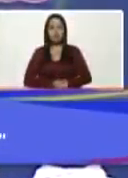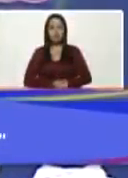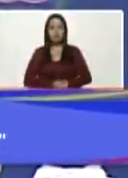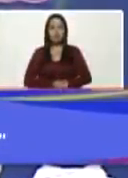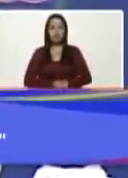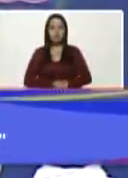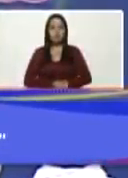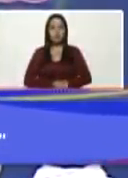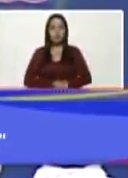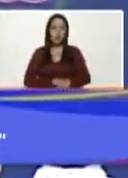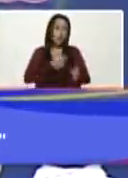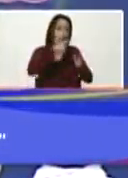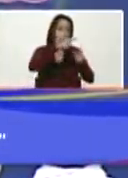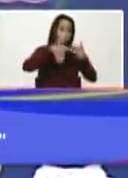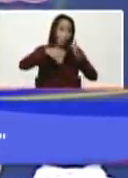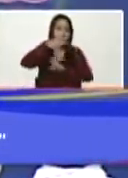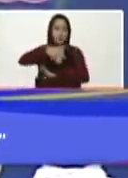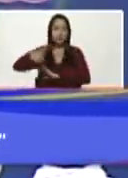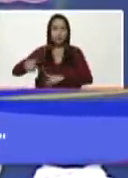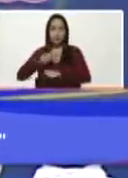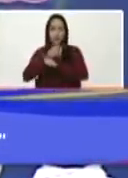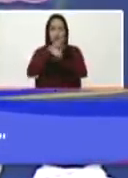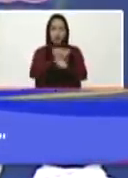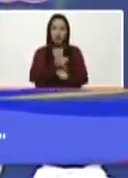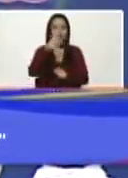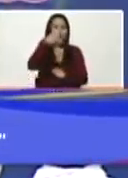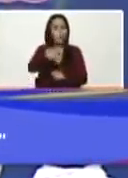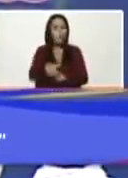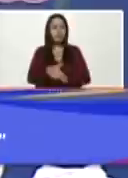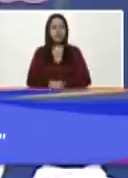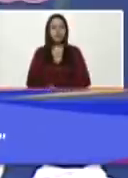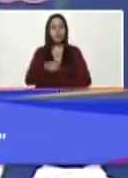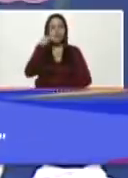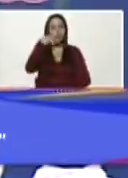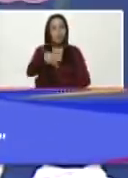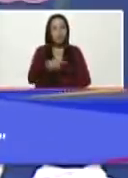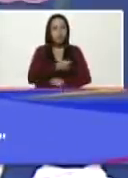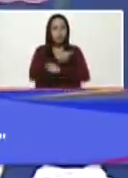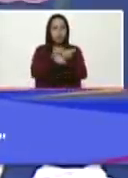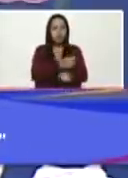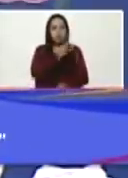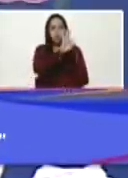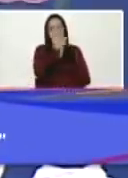al resto de los graduandos. Hoy se están graduando